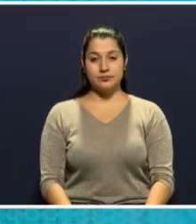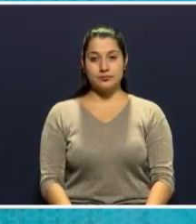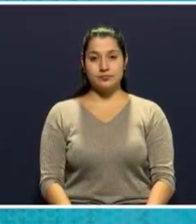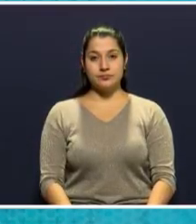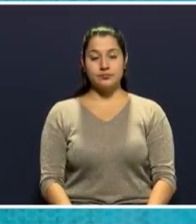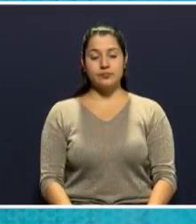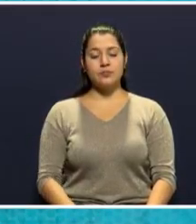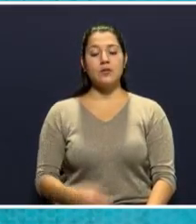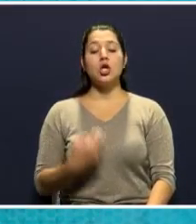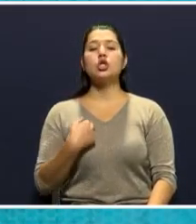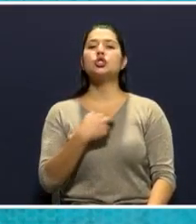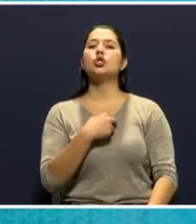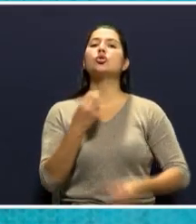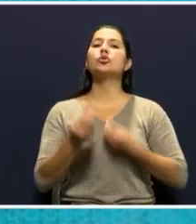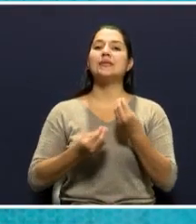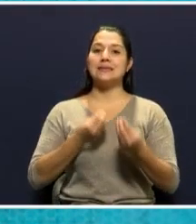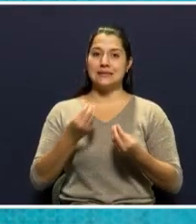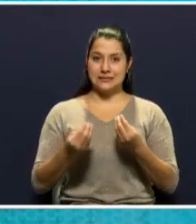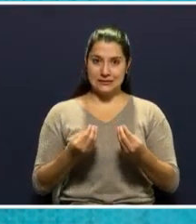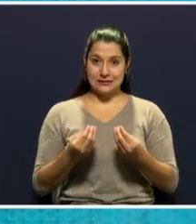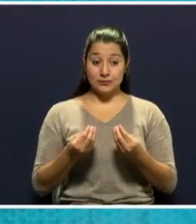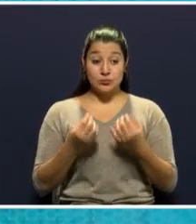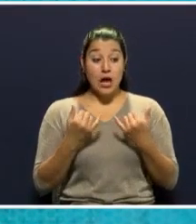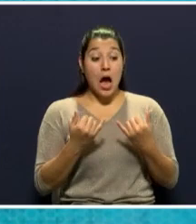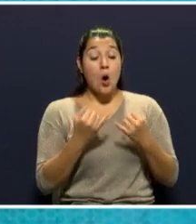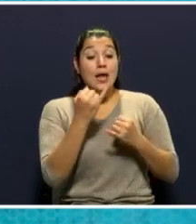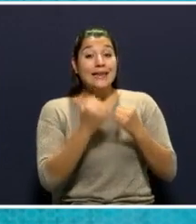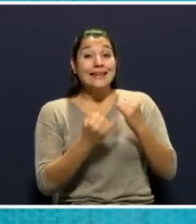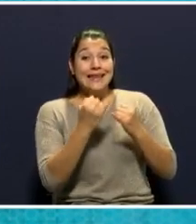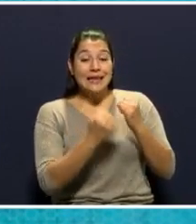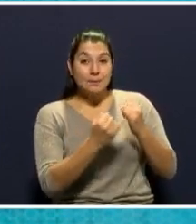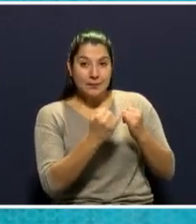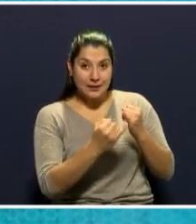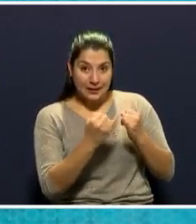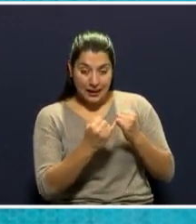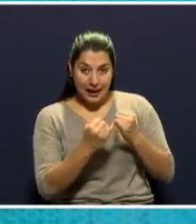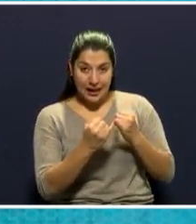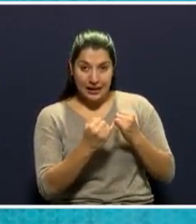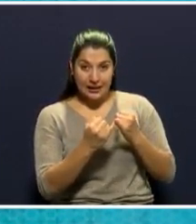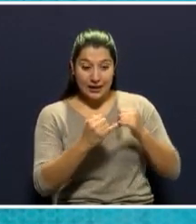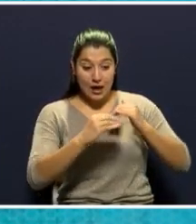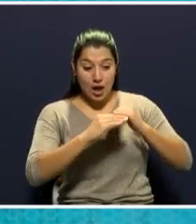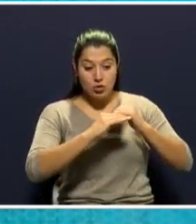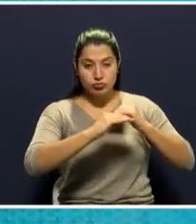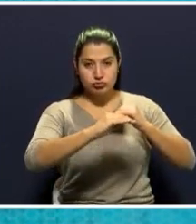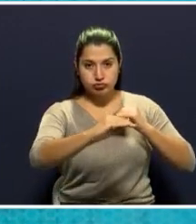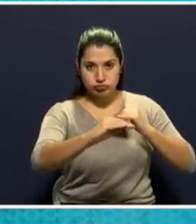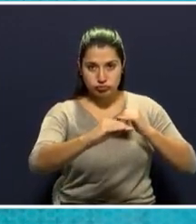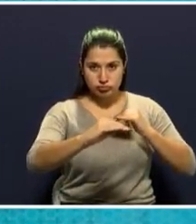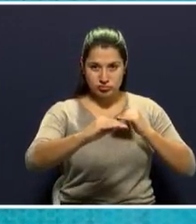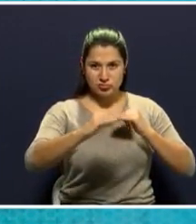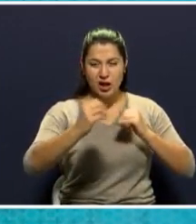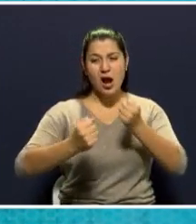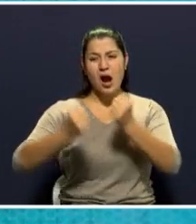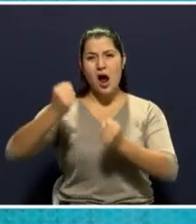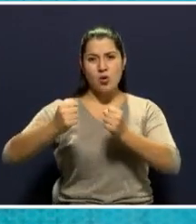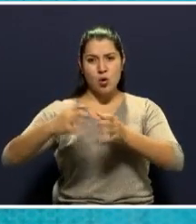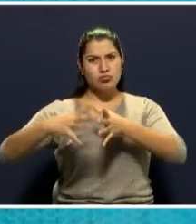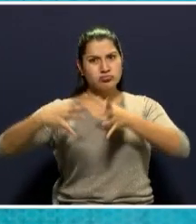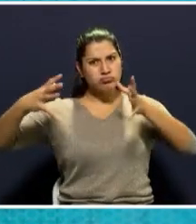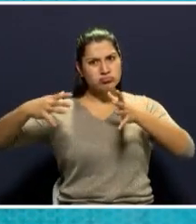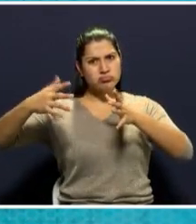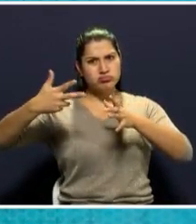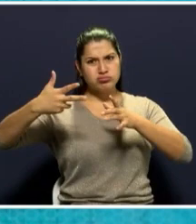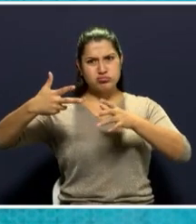Básicamente lo que estamos haciendo es la finalización de las dovelas de la losa superior del puente. El